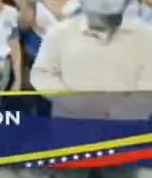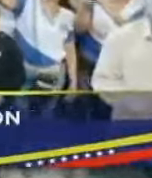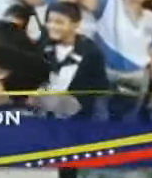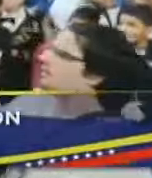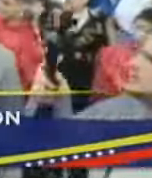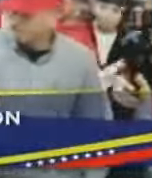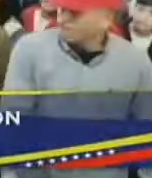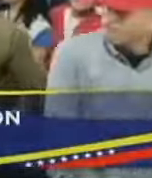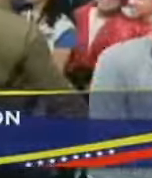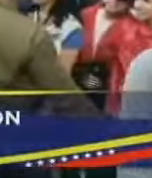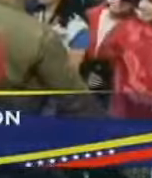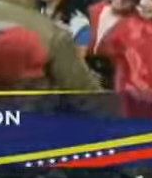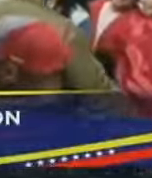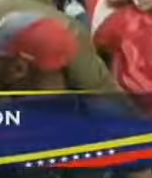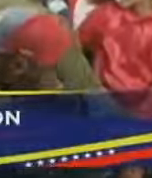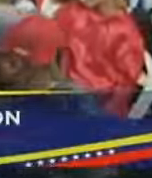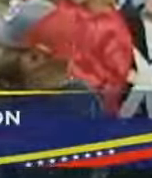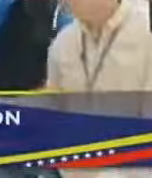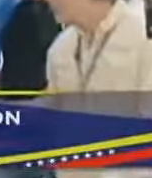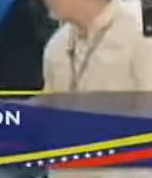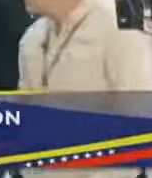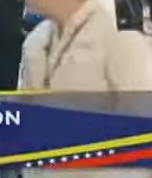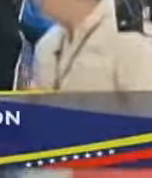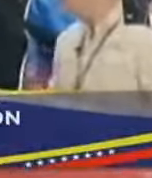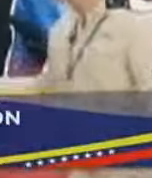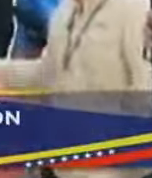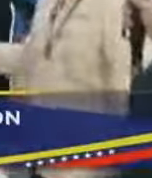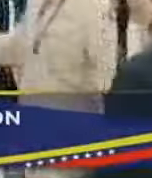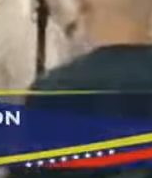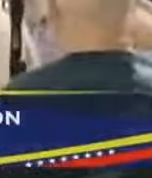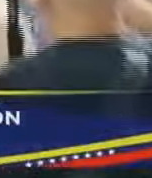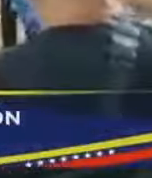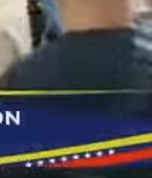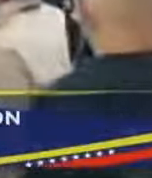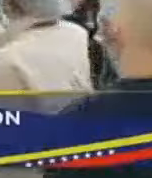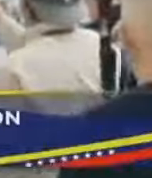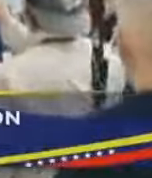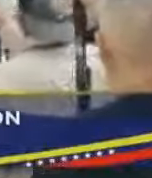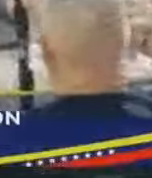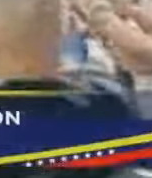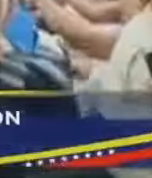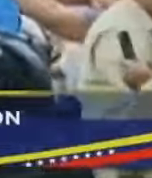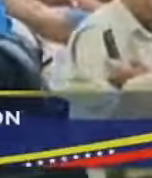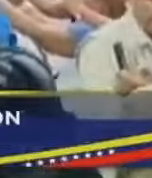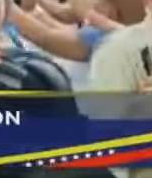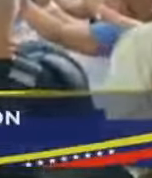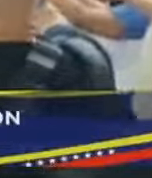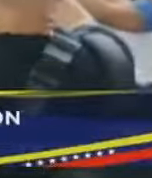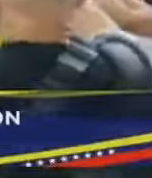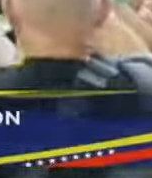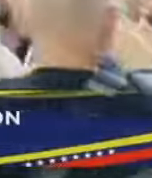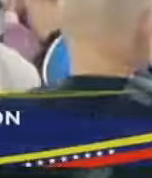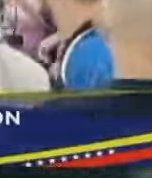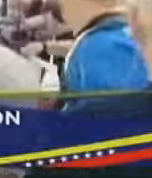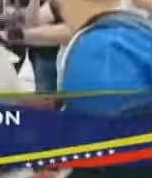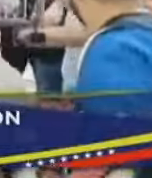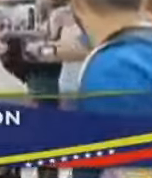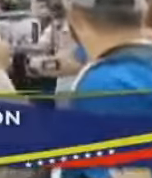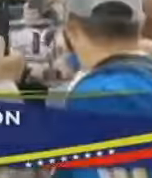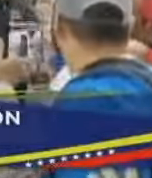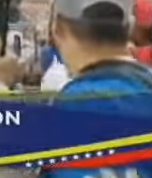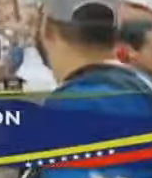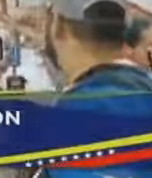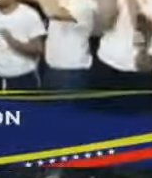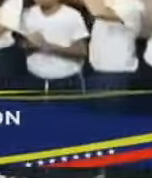Quería venir a entregar esta obra magnífica, tan bella. Un saludo a las maestras, a los muchachos, a